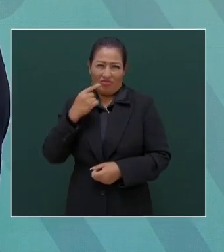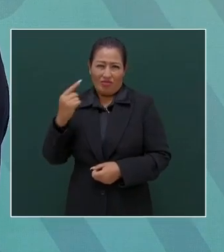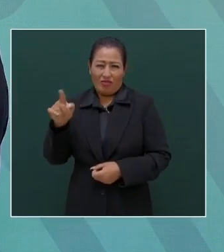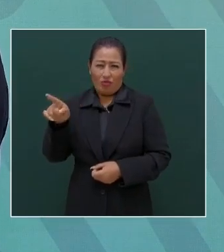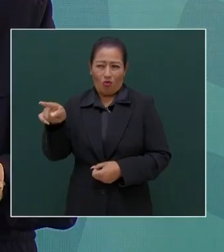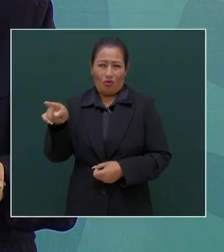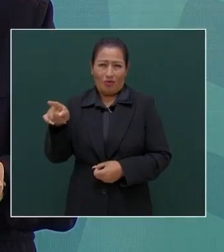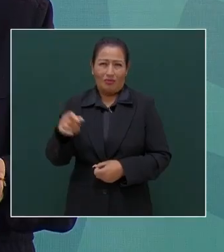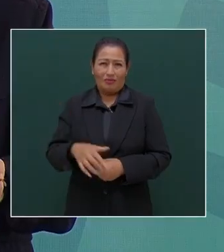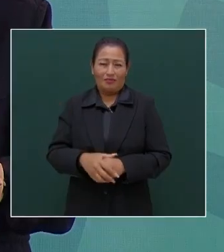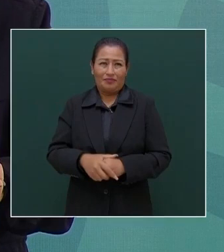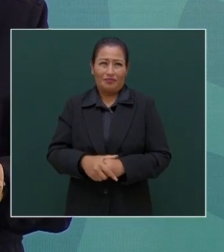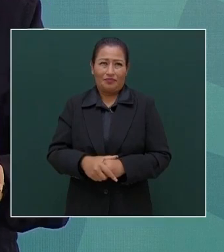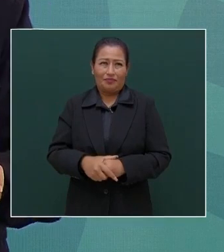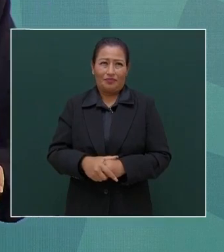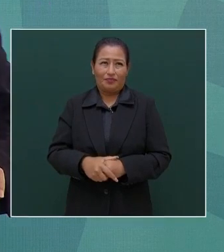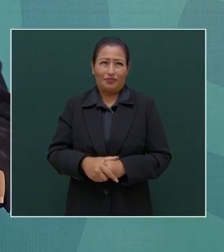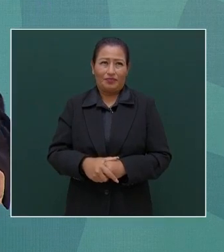un